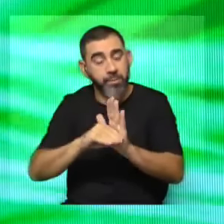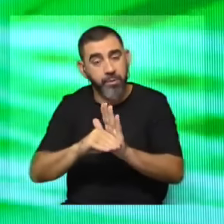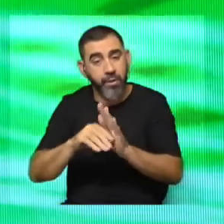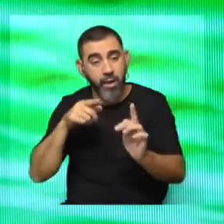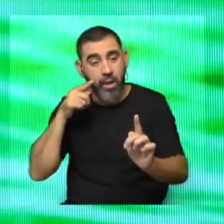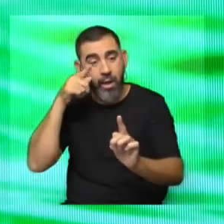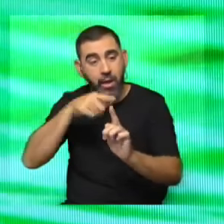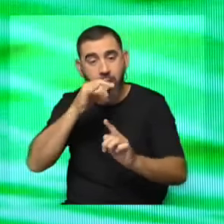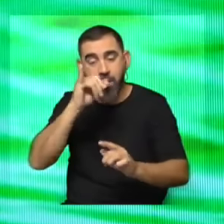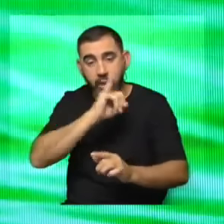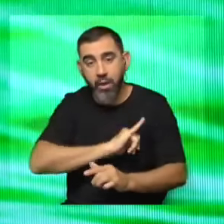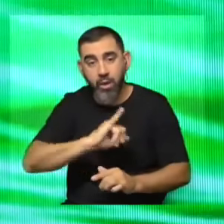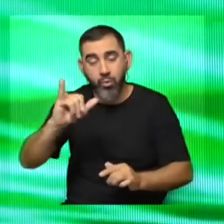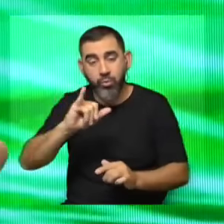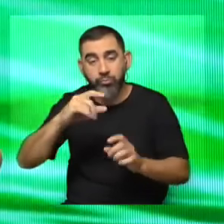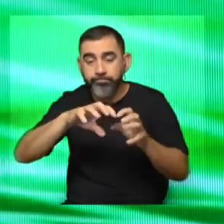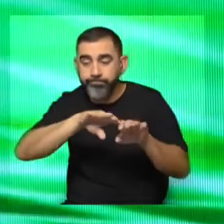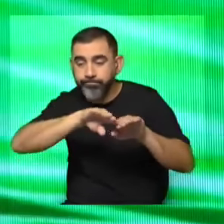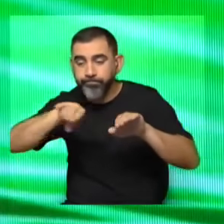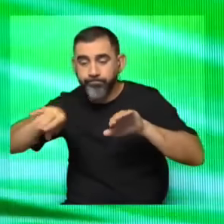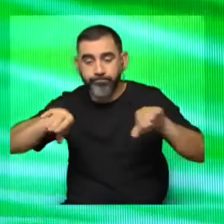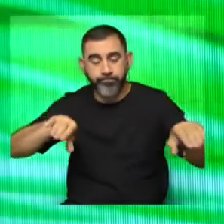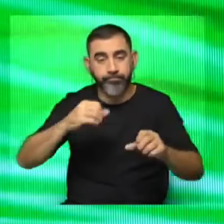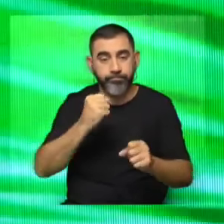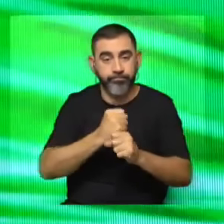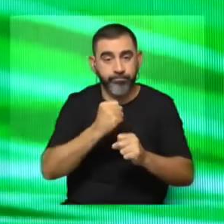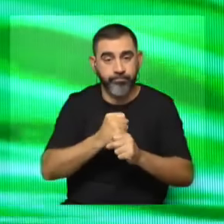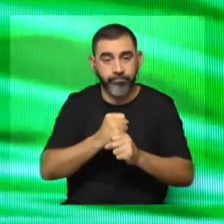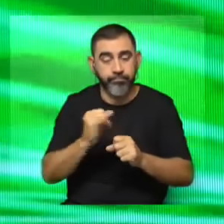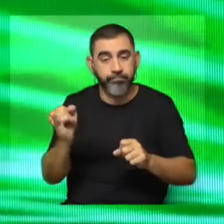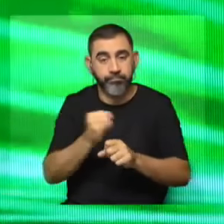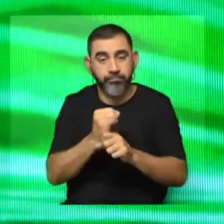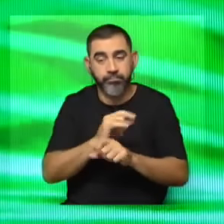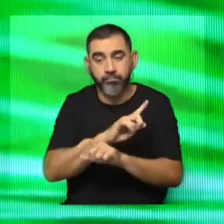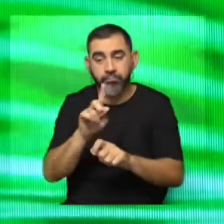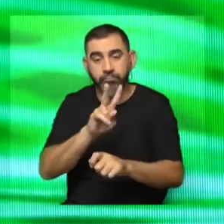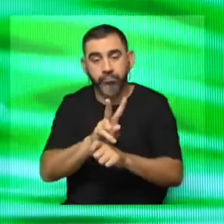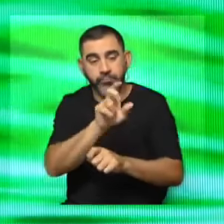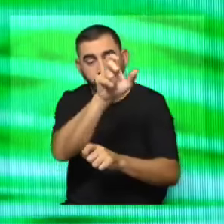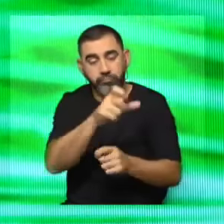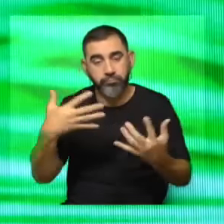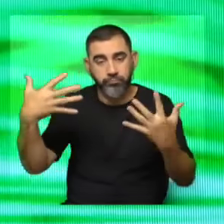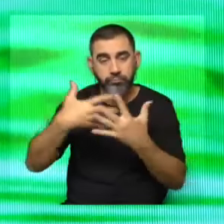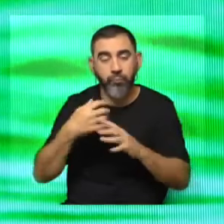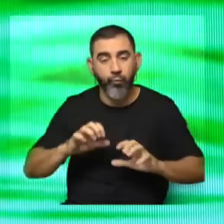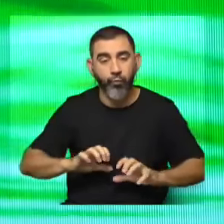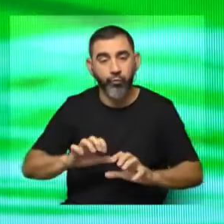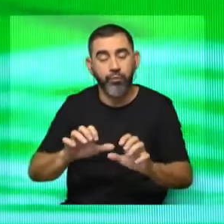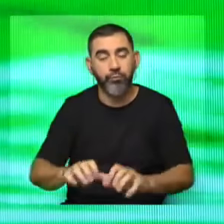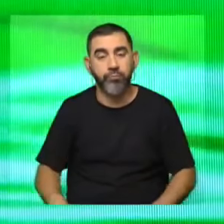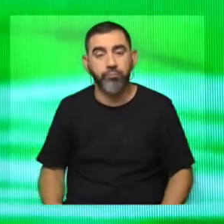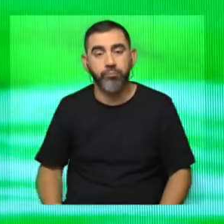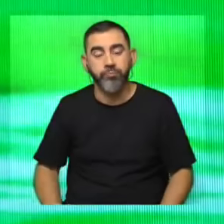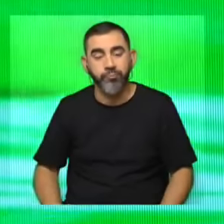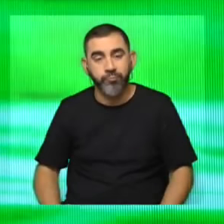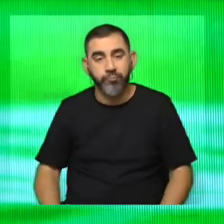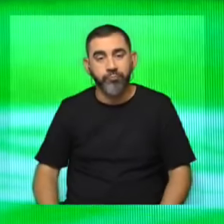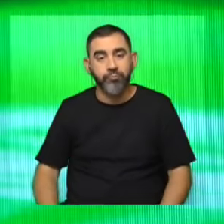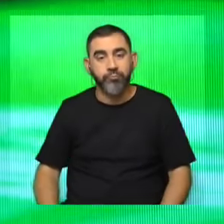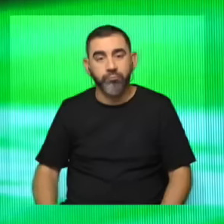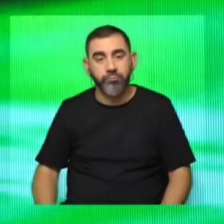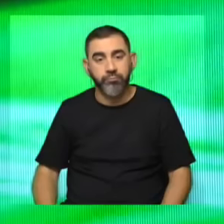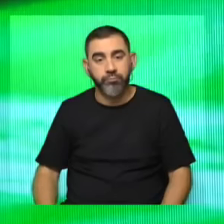hay una denuncia de una situación de estas es separar O sea la institución no cuidó a sus a su es un caso de una anología en particular es un